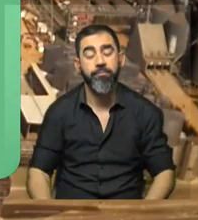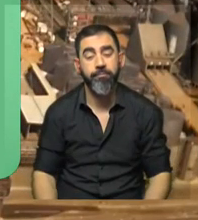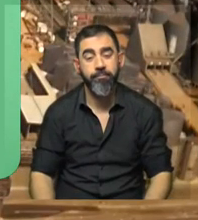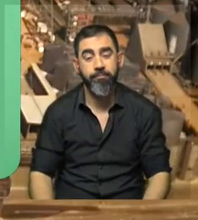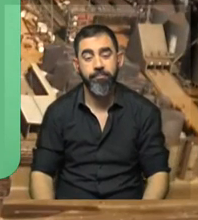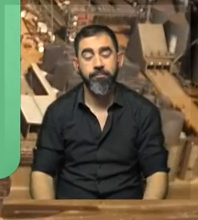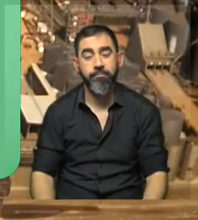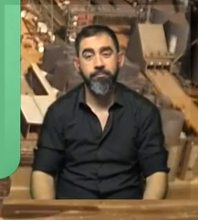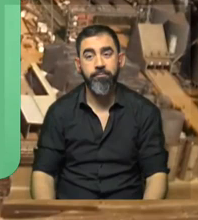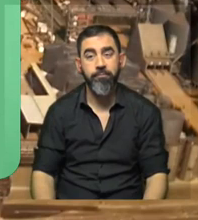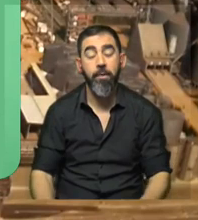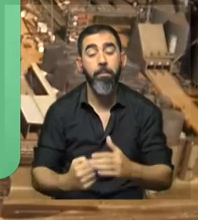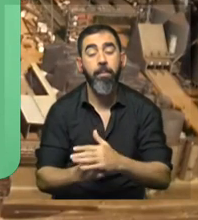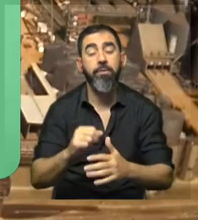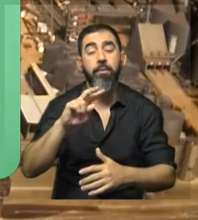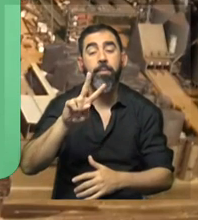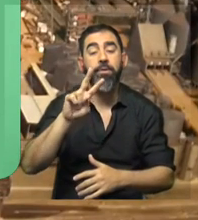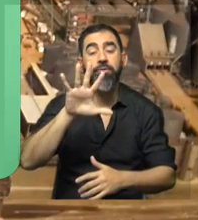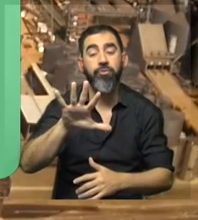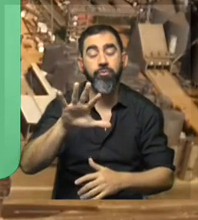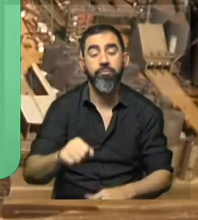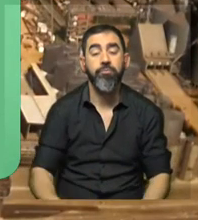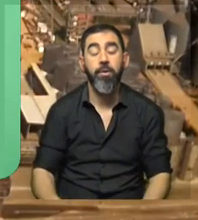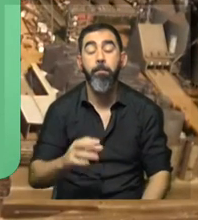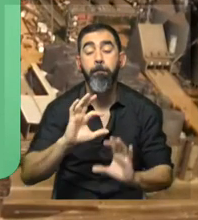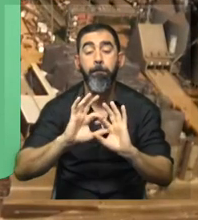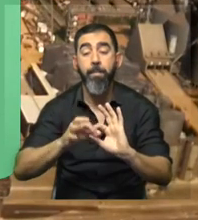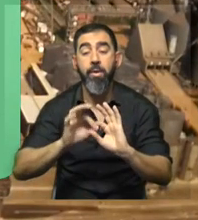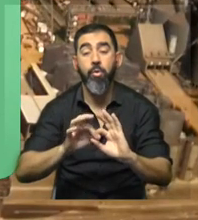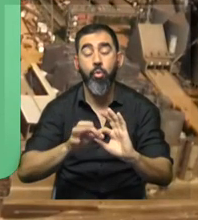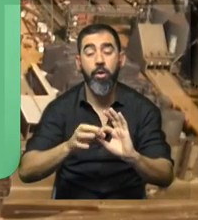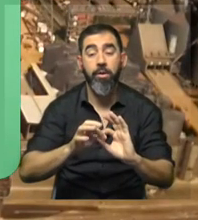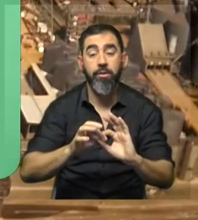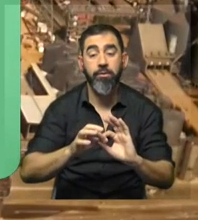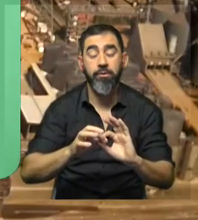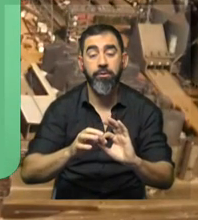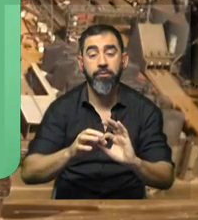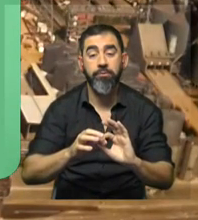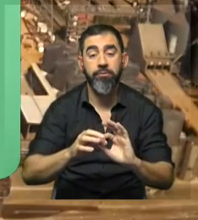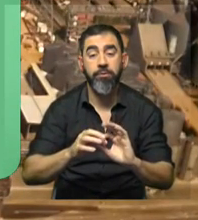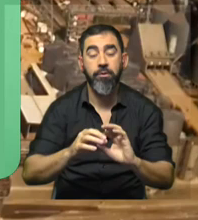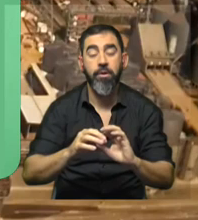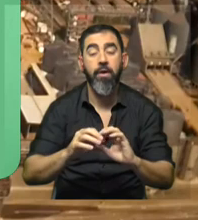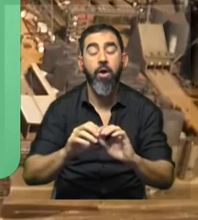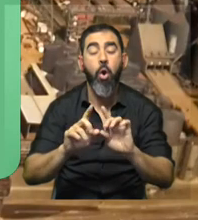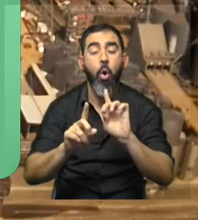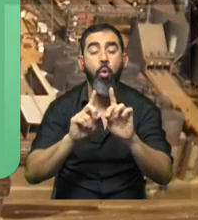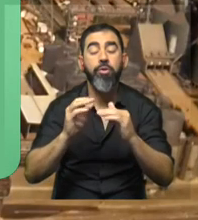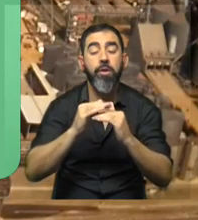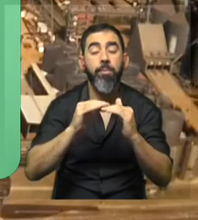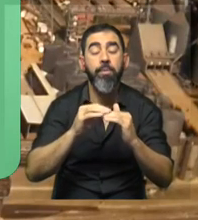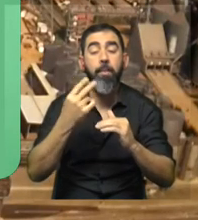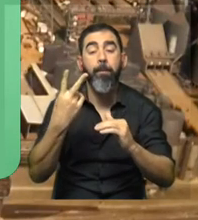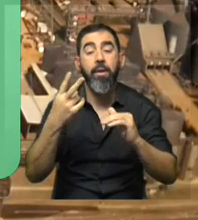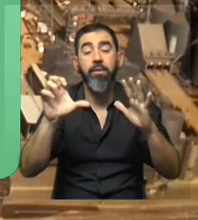aire acondicionado. Y una máxima de 25. Y el miércoles, por más que nos estamos levantando todavía con un poquito de frío, mínima de